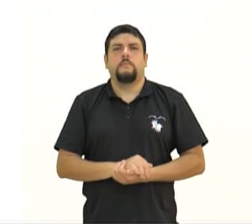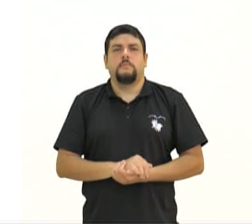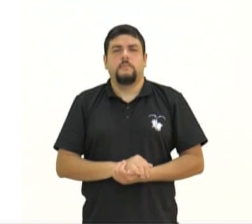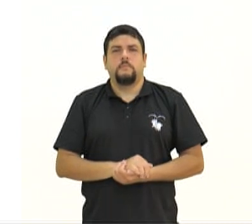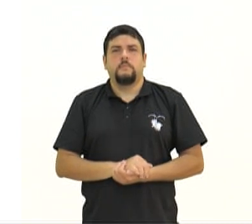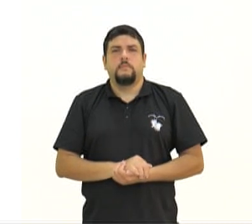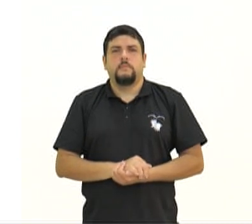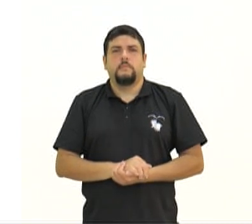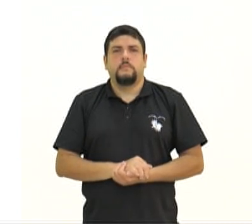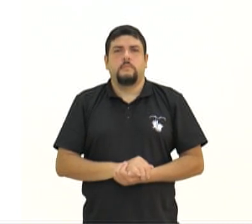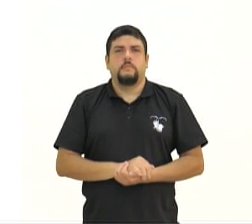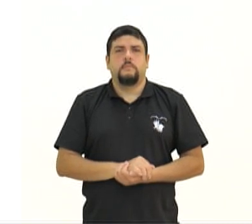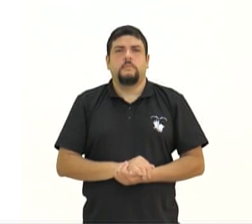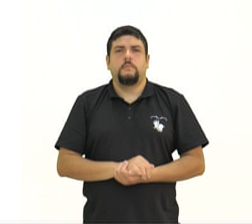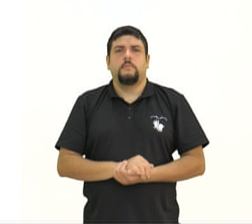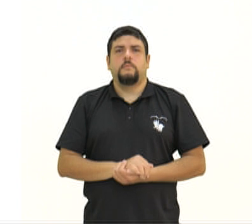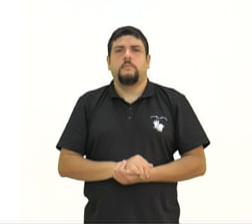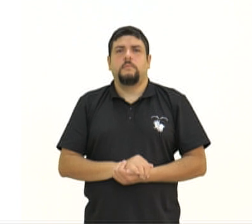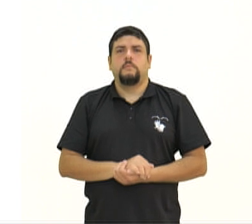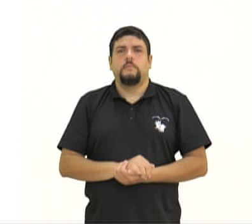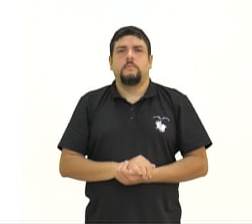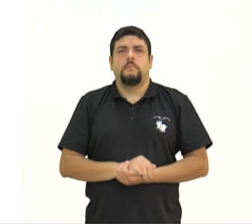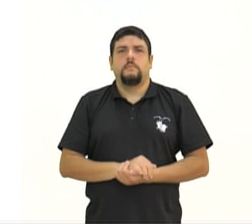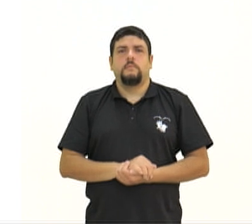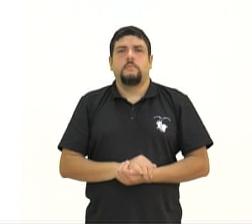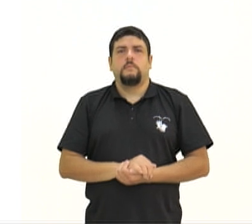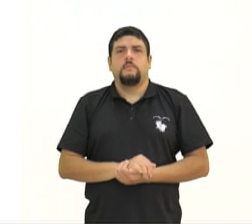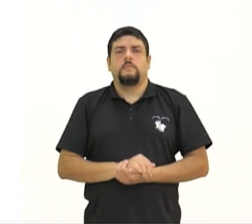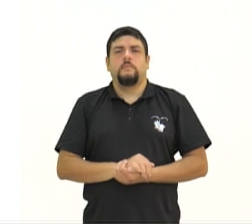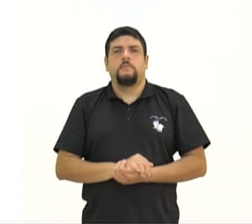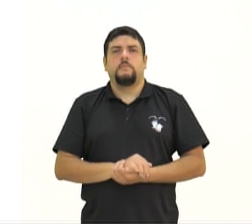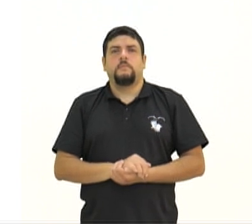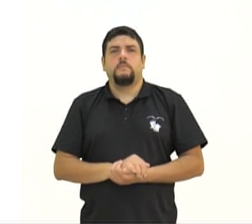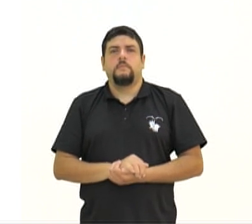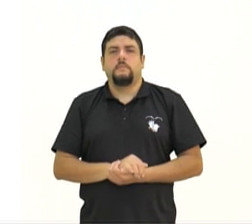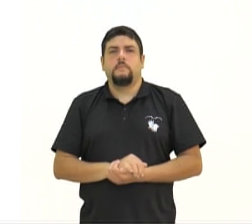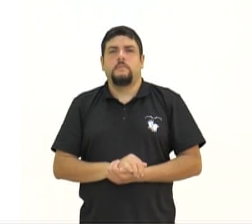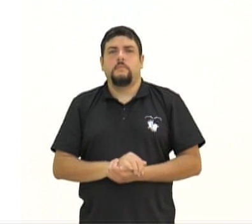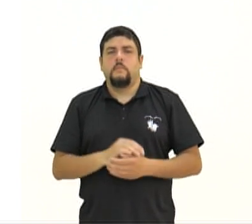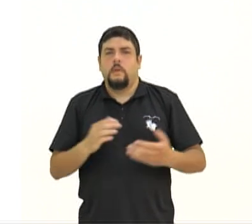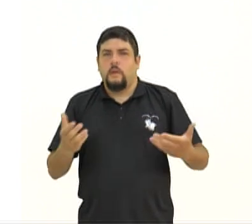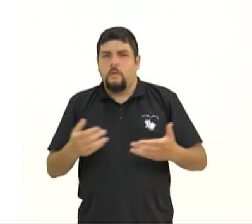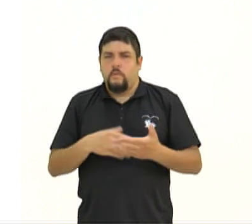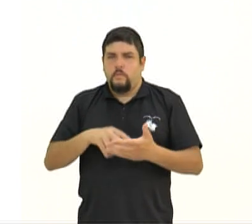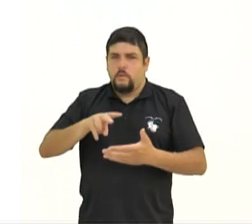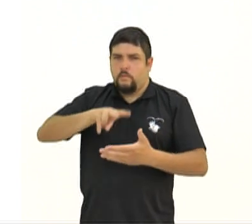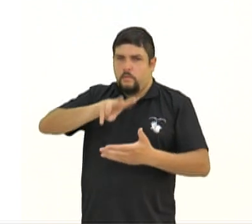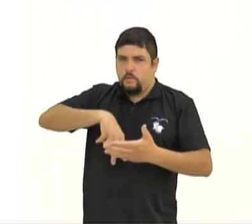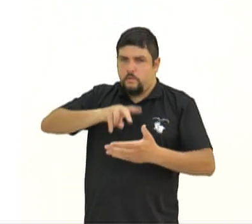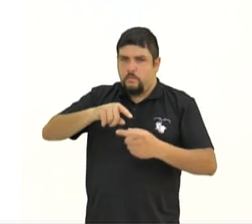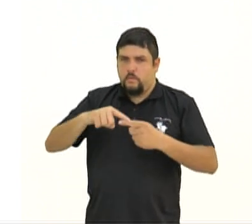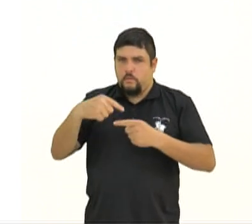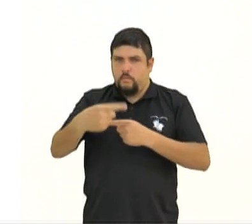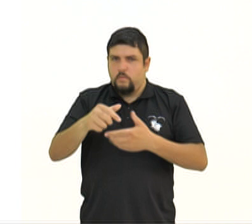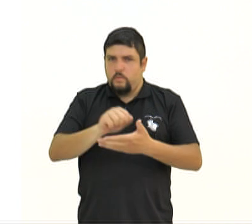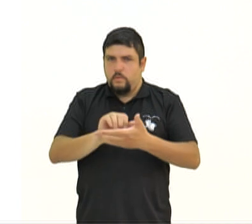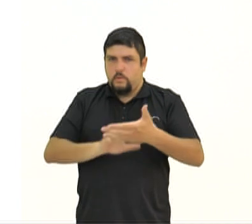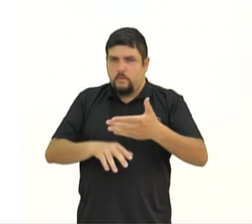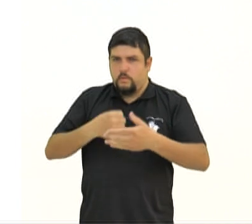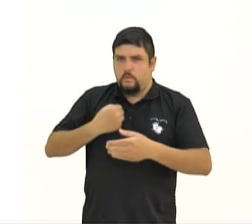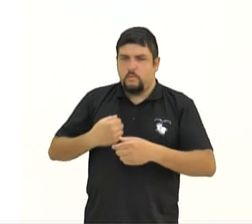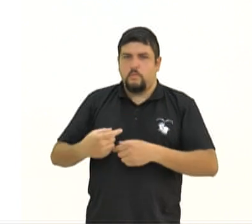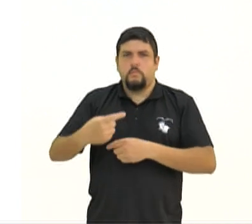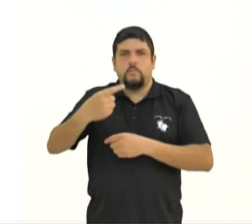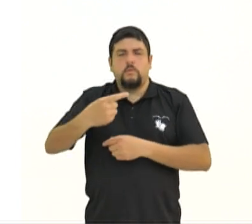completamente estirados, esticados. Bien, agora, depois dessa leitura, já vamos para a atividade 1,